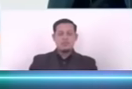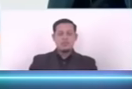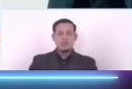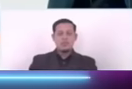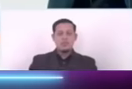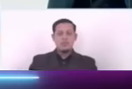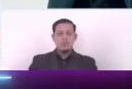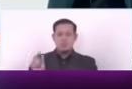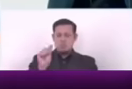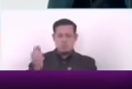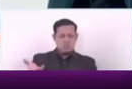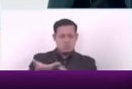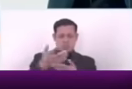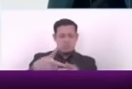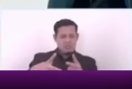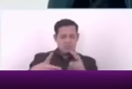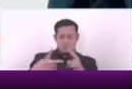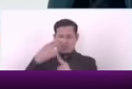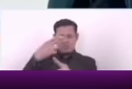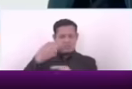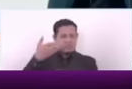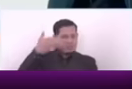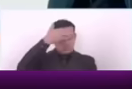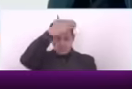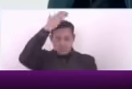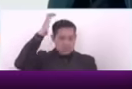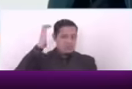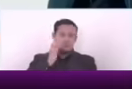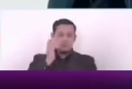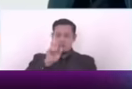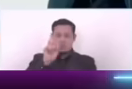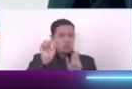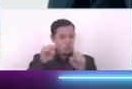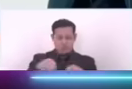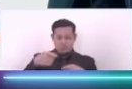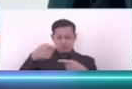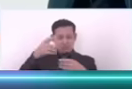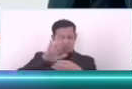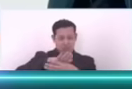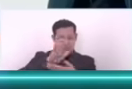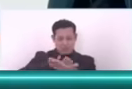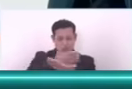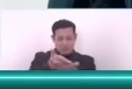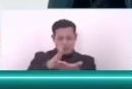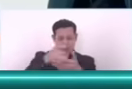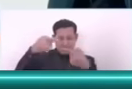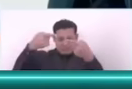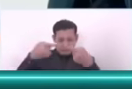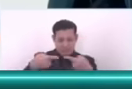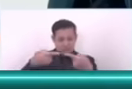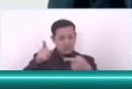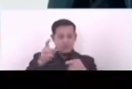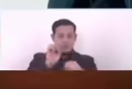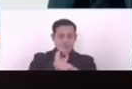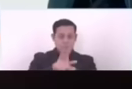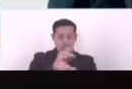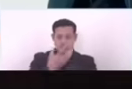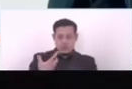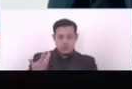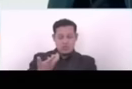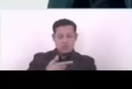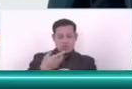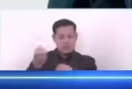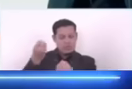porque dejaban anulaban a nayib no iba a poder competir y nos dijo a los que estábamos ahí